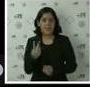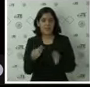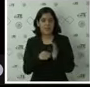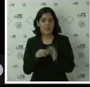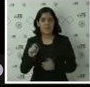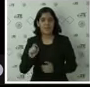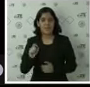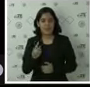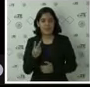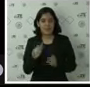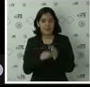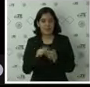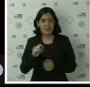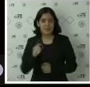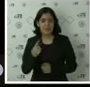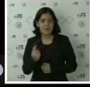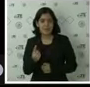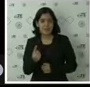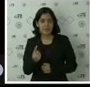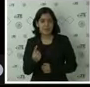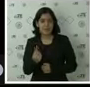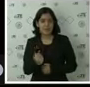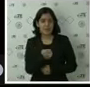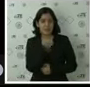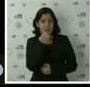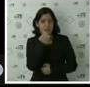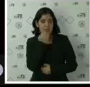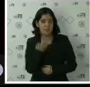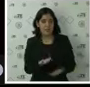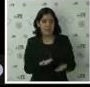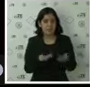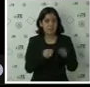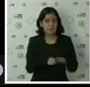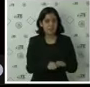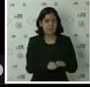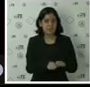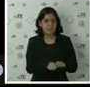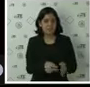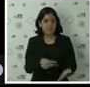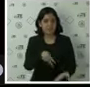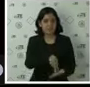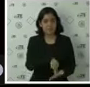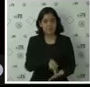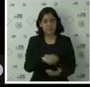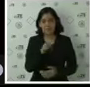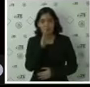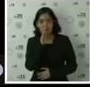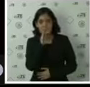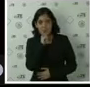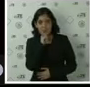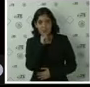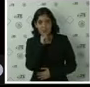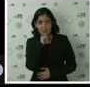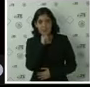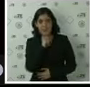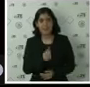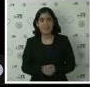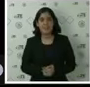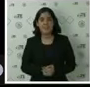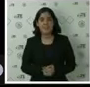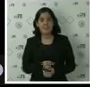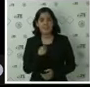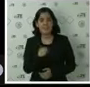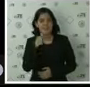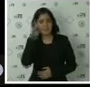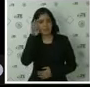2020-2021, con el inminente cierre de los espacios educativos y formativos presenciales en la Ciudad de México, ¿a quién consideras